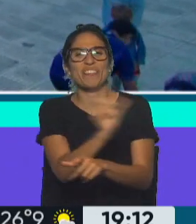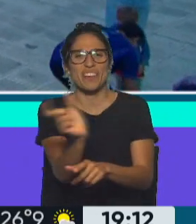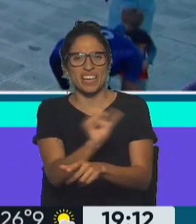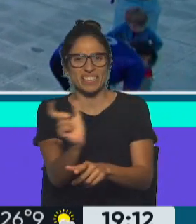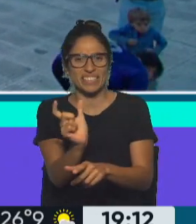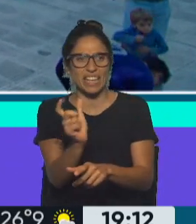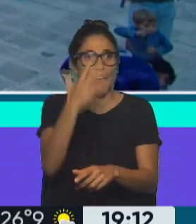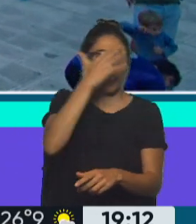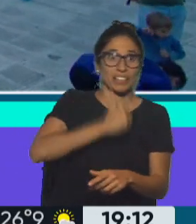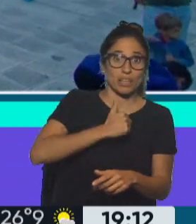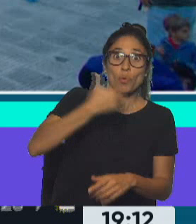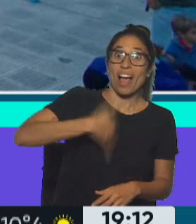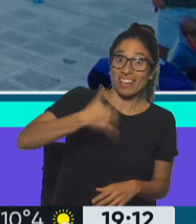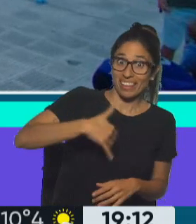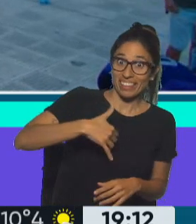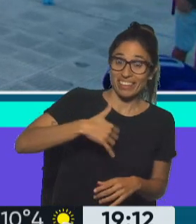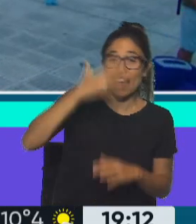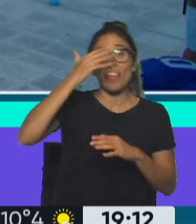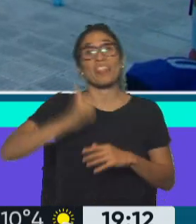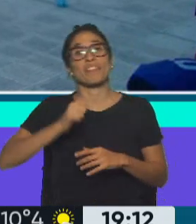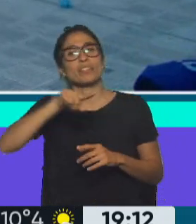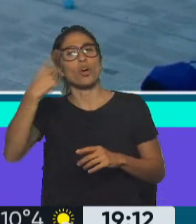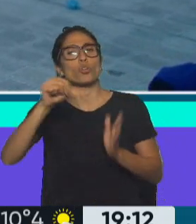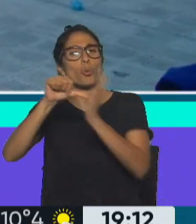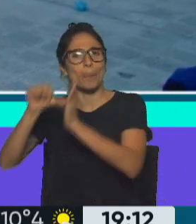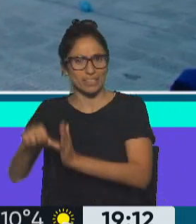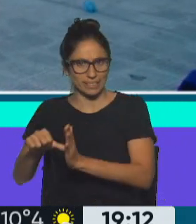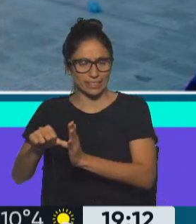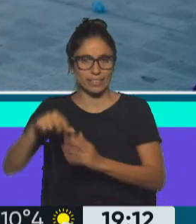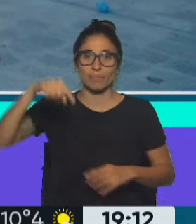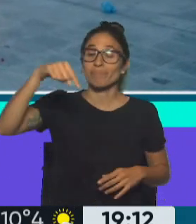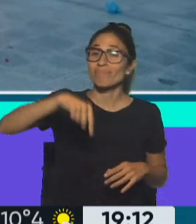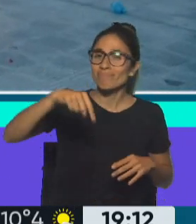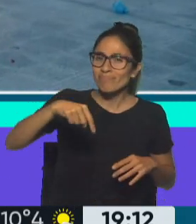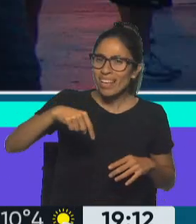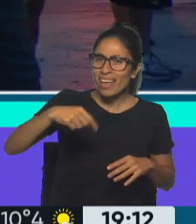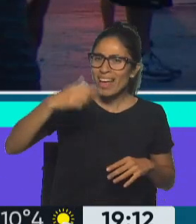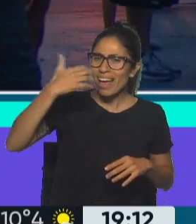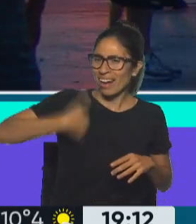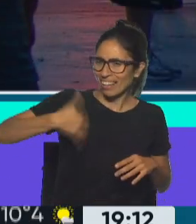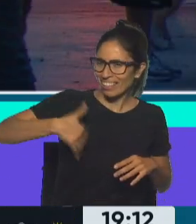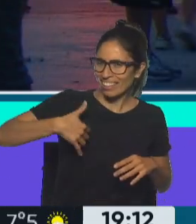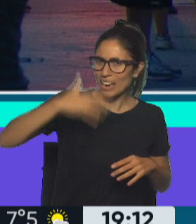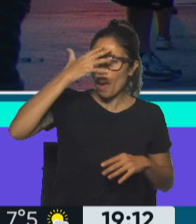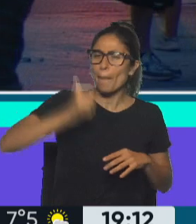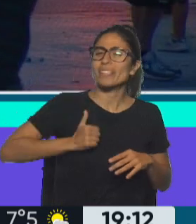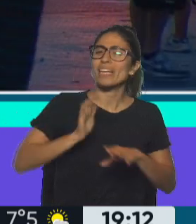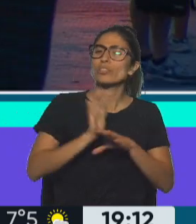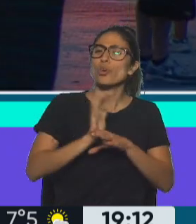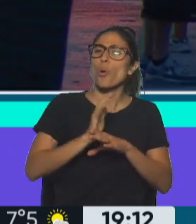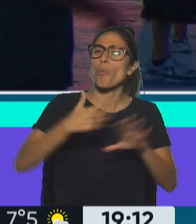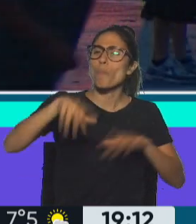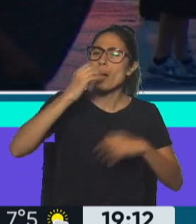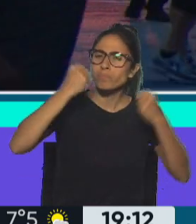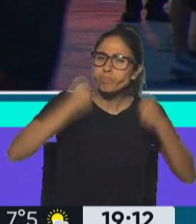militares quisieron imponer un catolicismo, digamos, integrista casi, ¿no? Pinochet no. Por